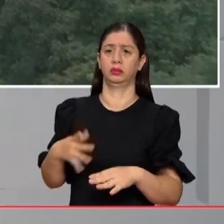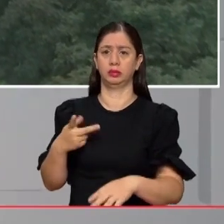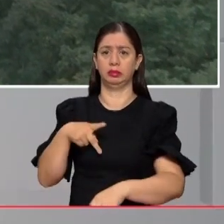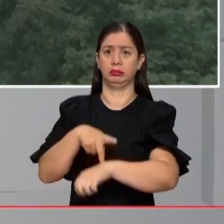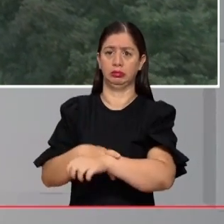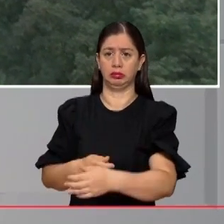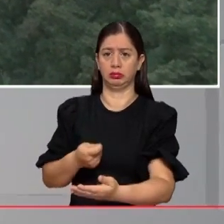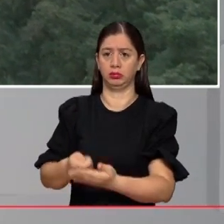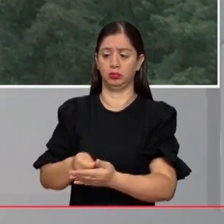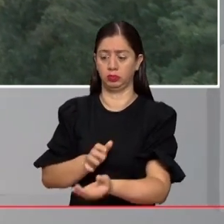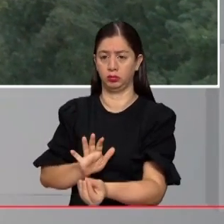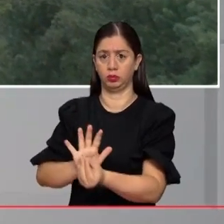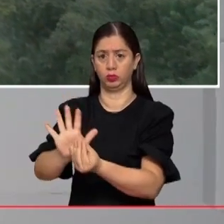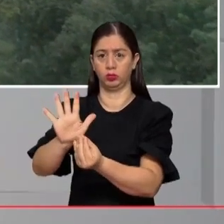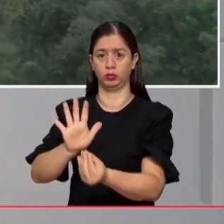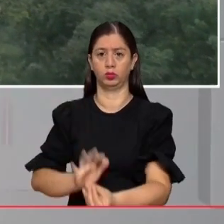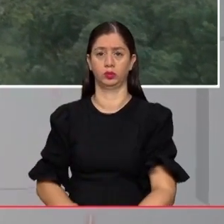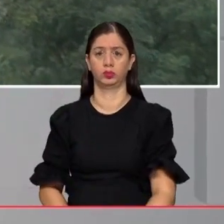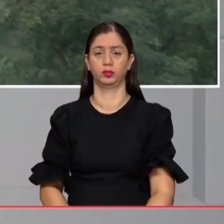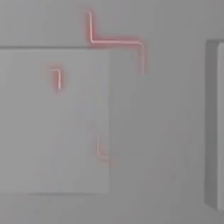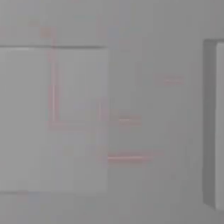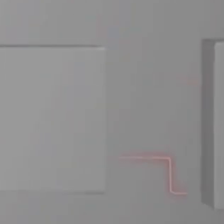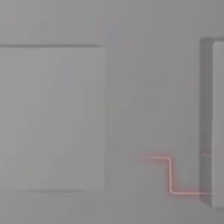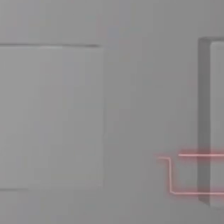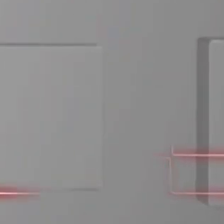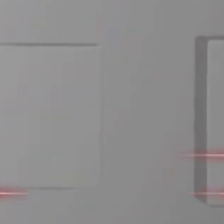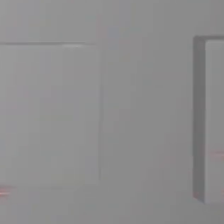extorsiones y el desplazamiento forzado.